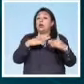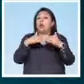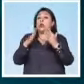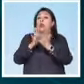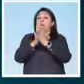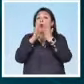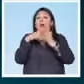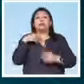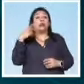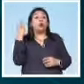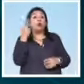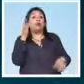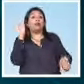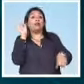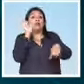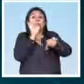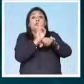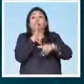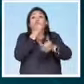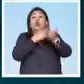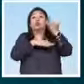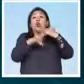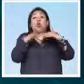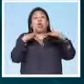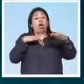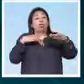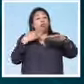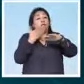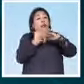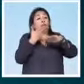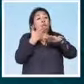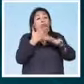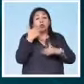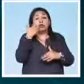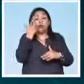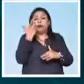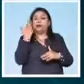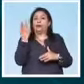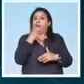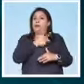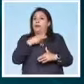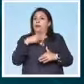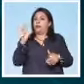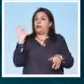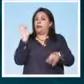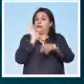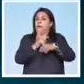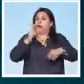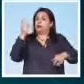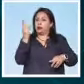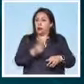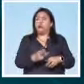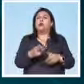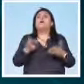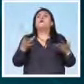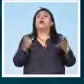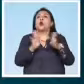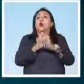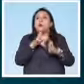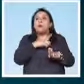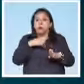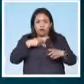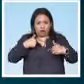urgente defenderla de todo lo que la acecha, y para ello se requiere